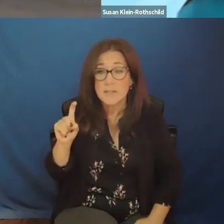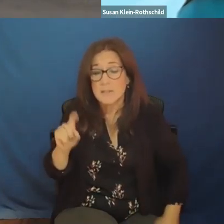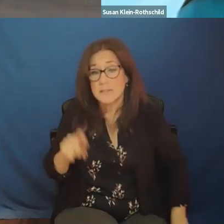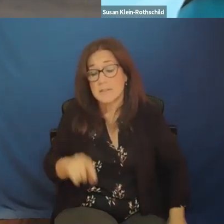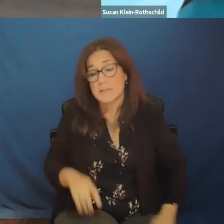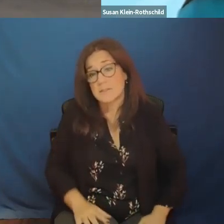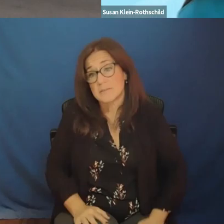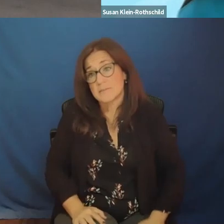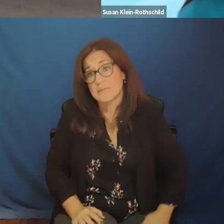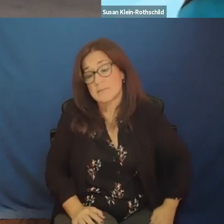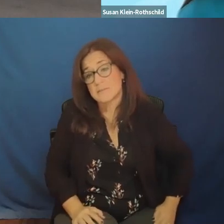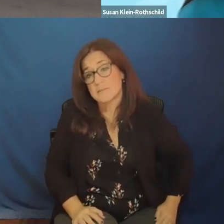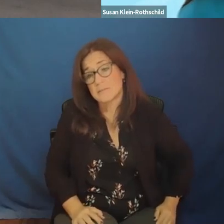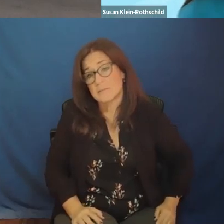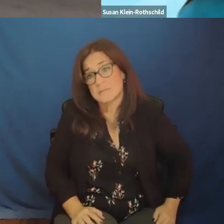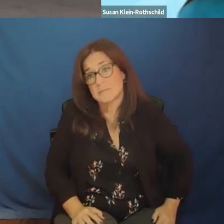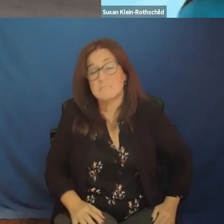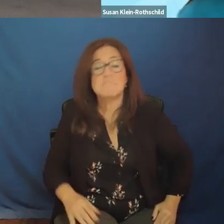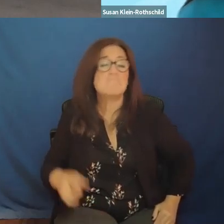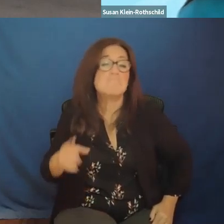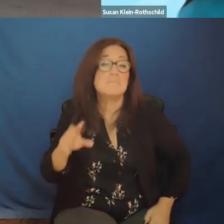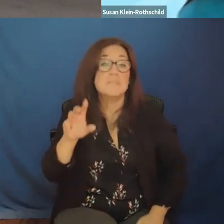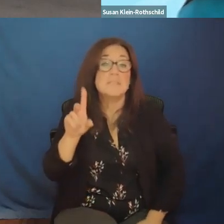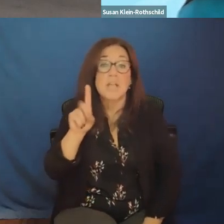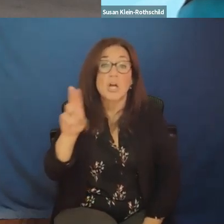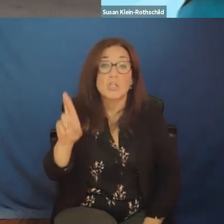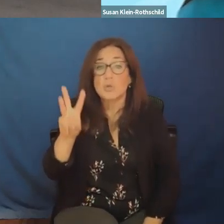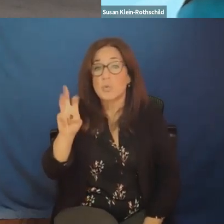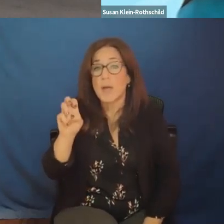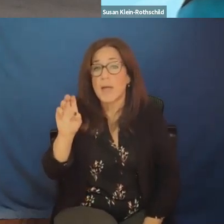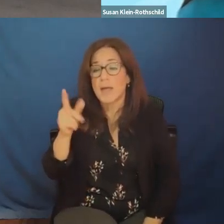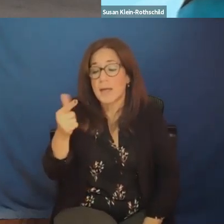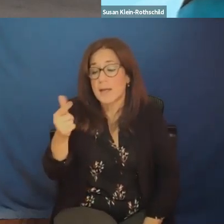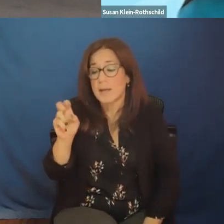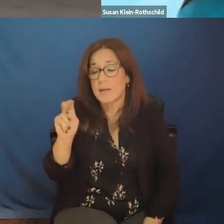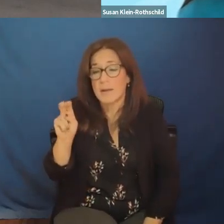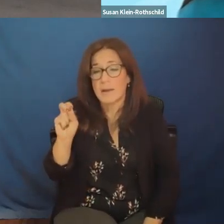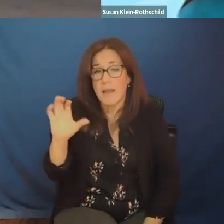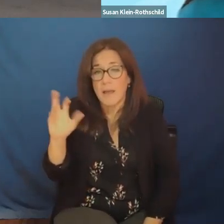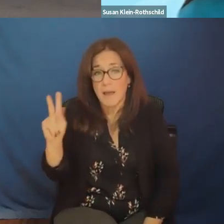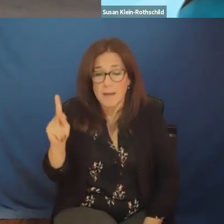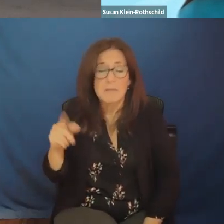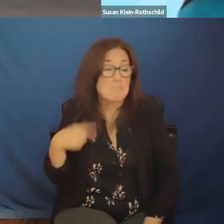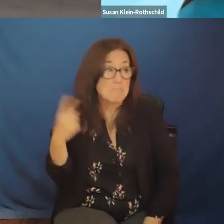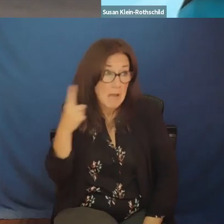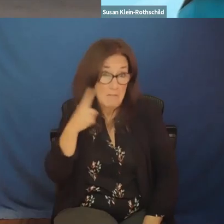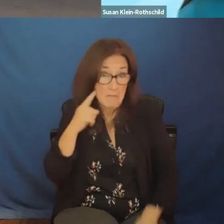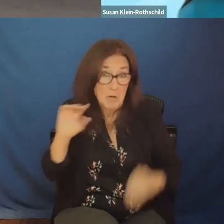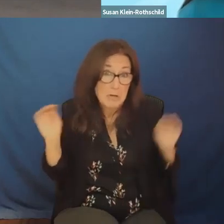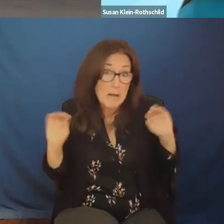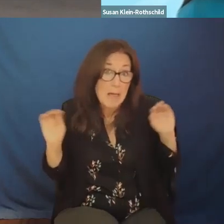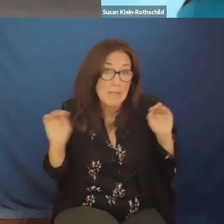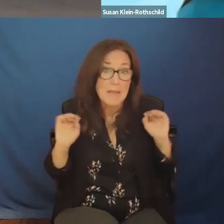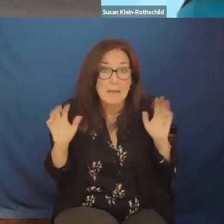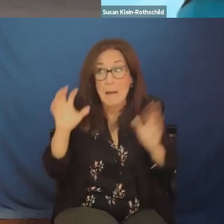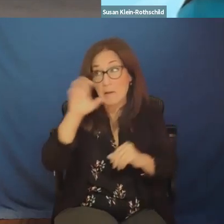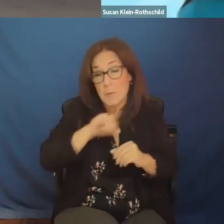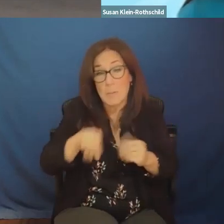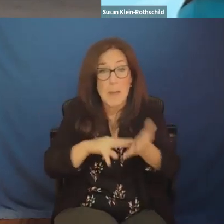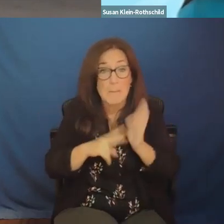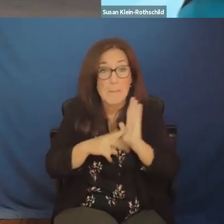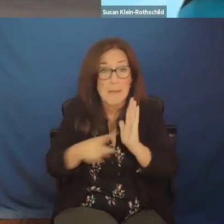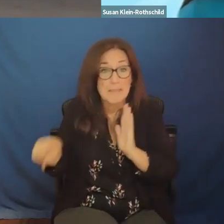esta micrófono aprendido si no he escuchado de ningún efecto secundario entonces me parece que les fue